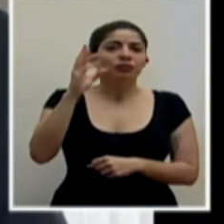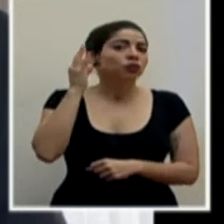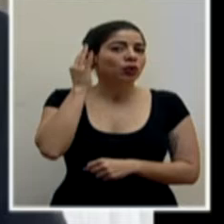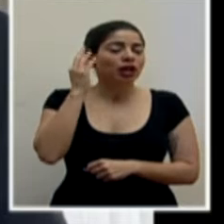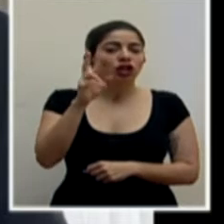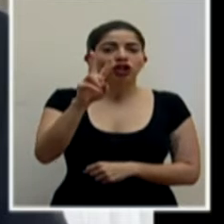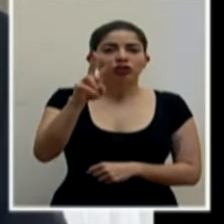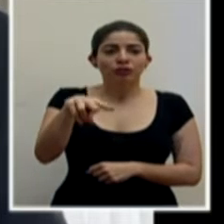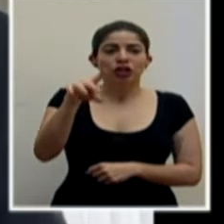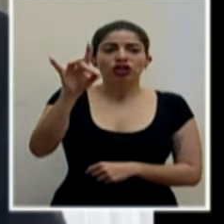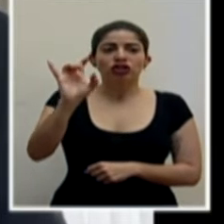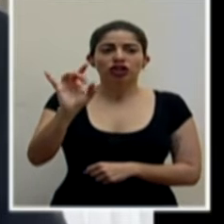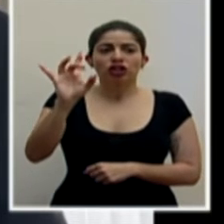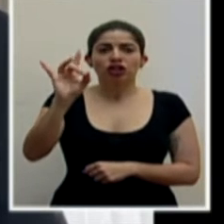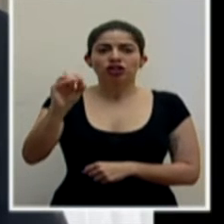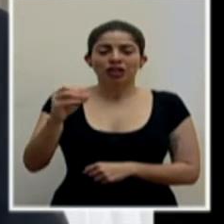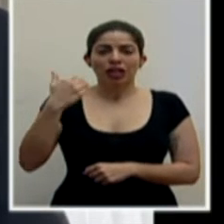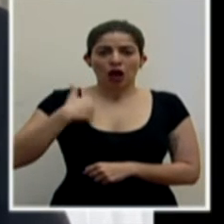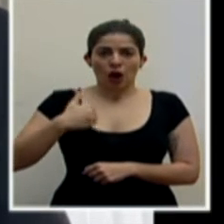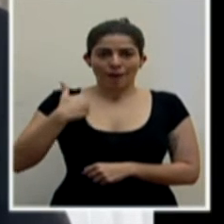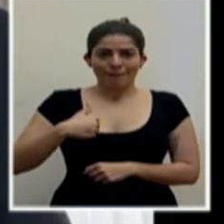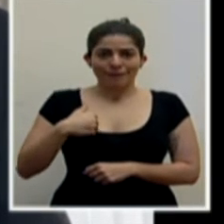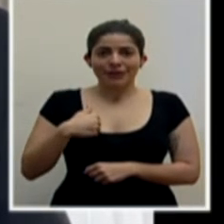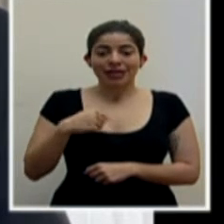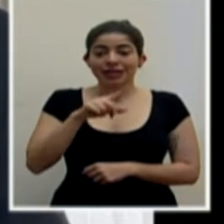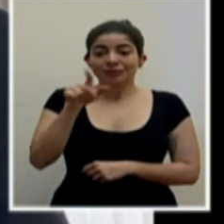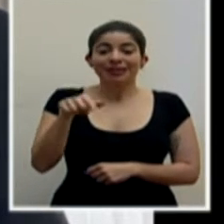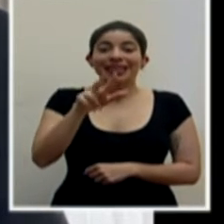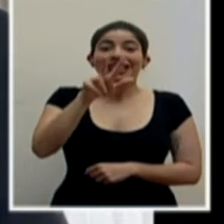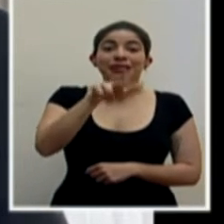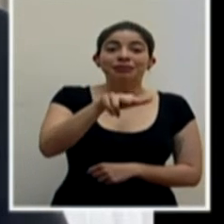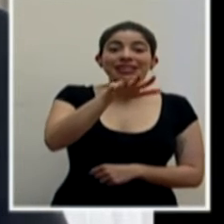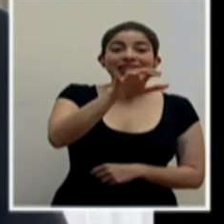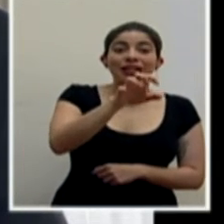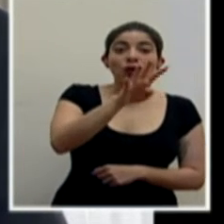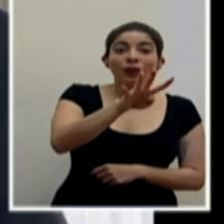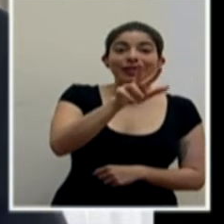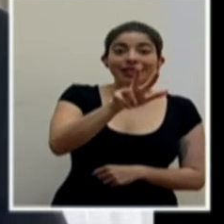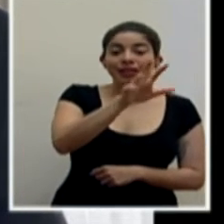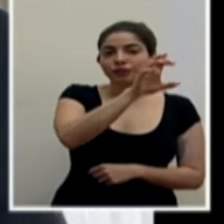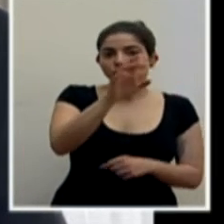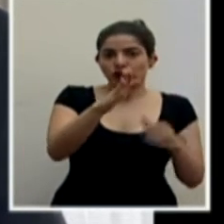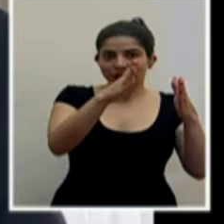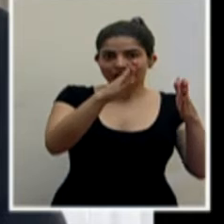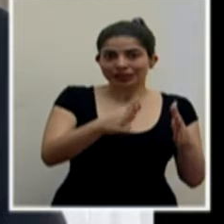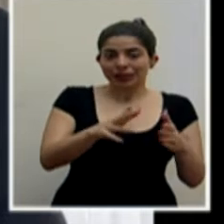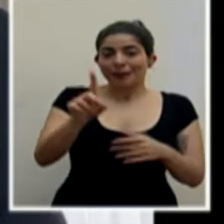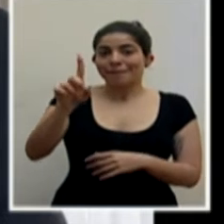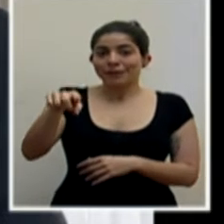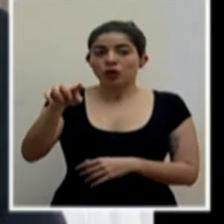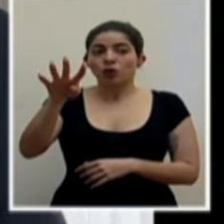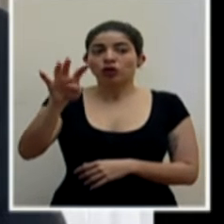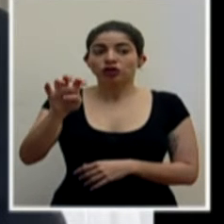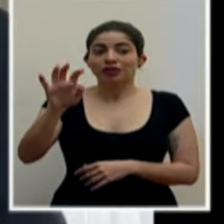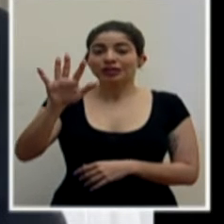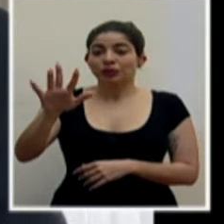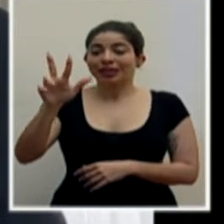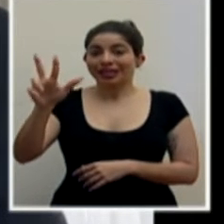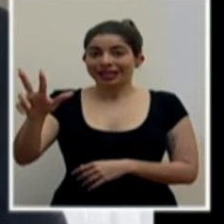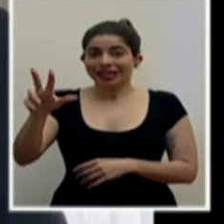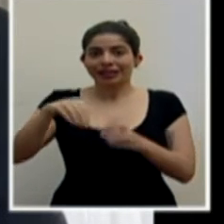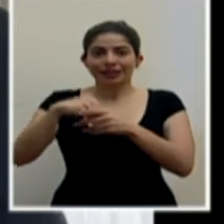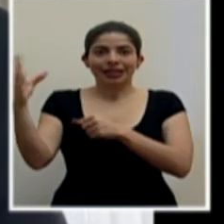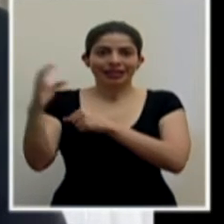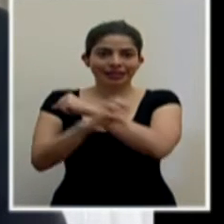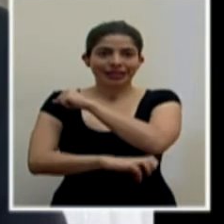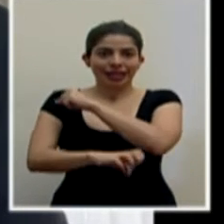y 2.880 hombres, de los cuales 3.543 son costarricenses y 1.453